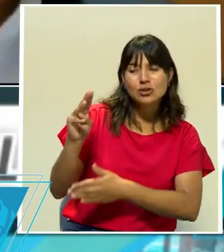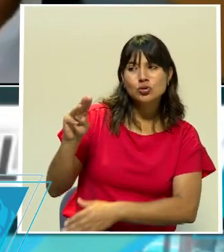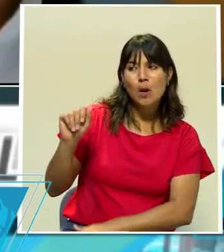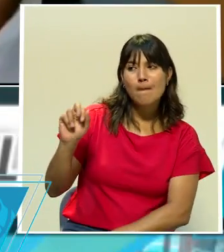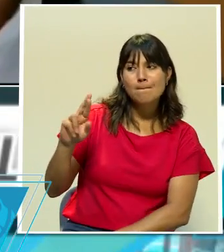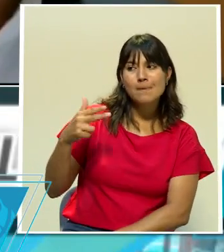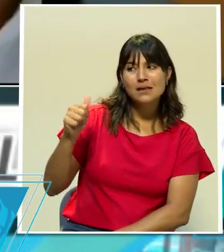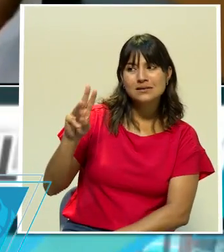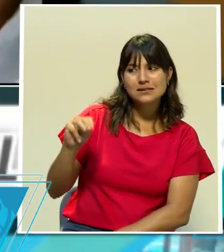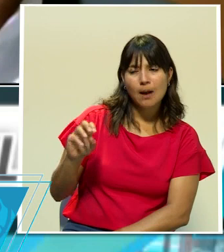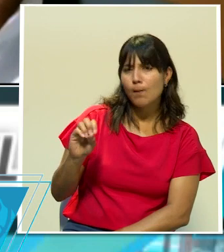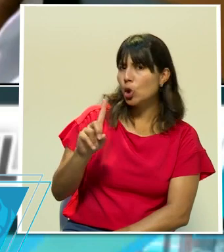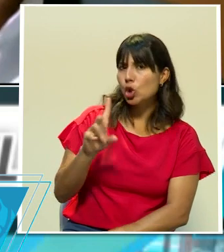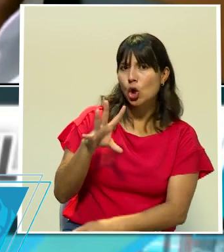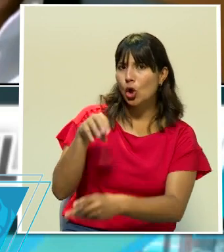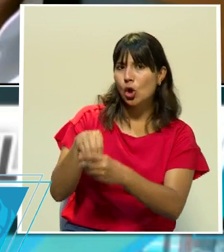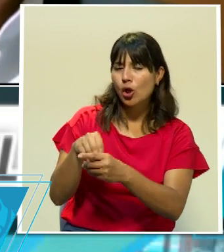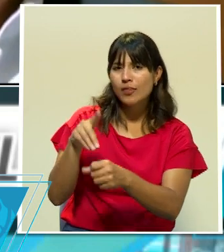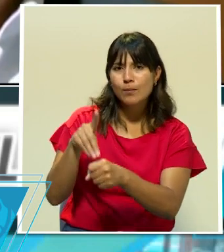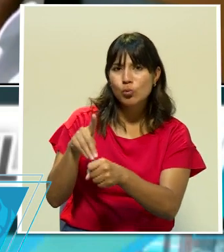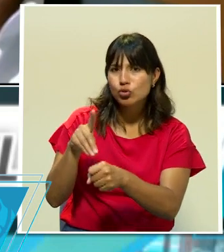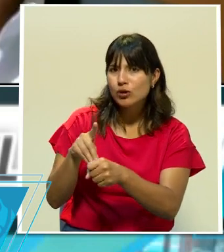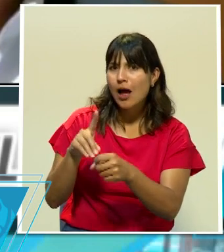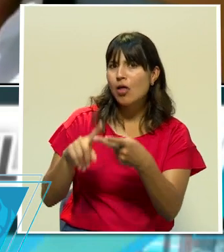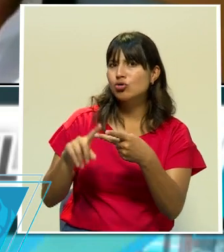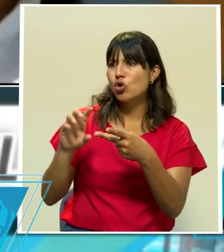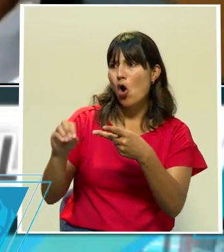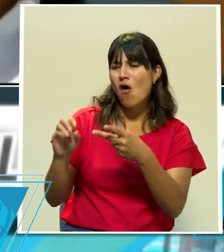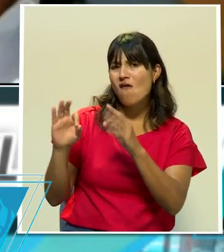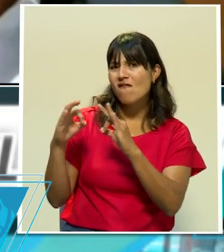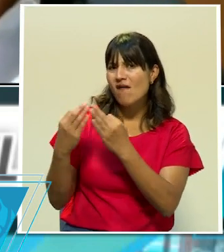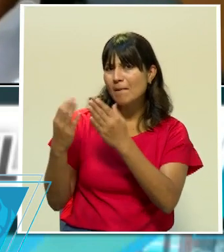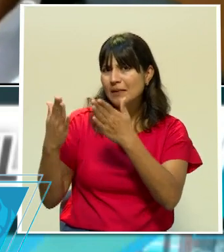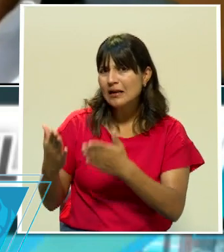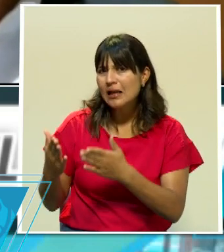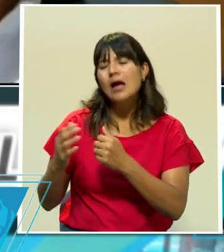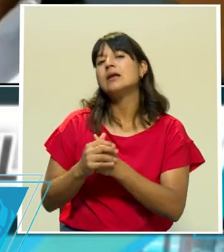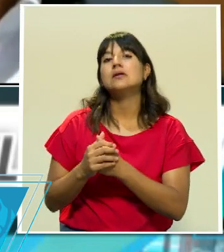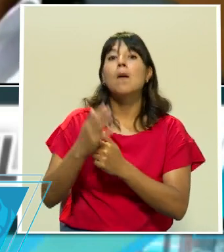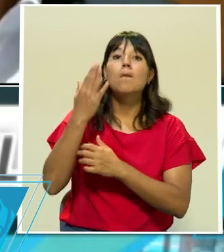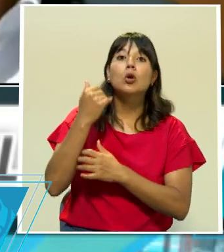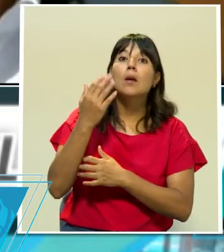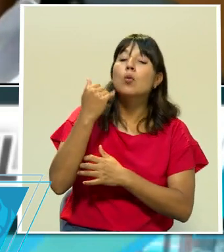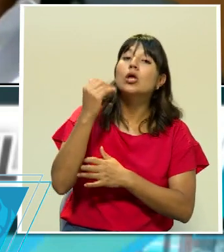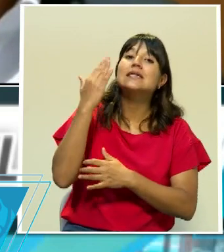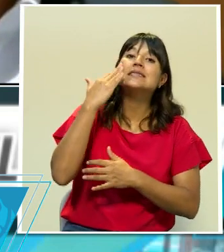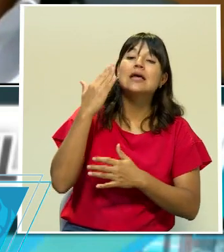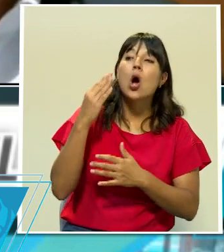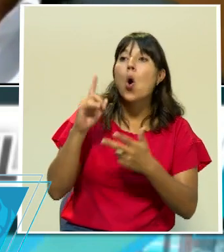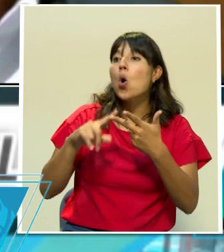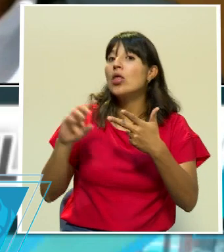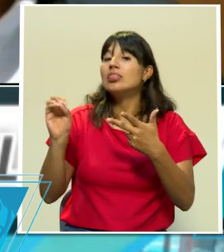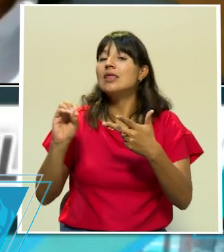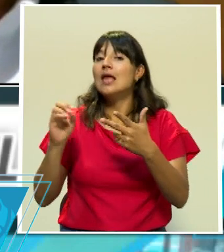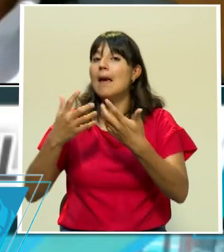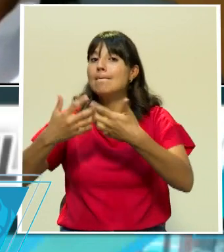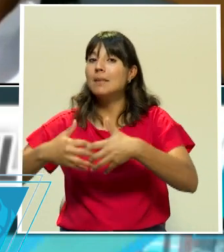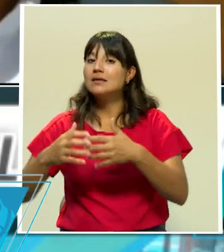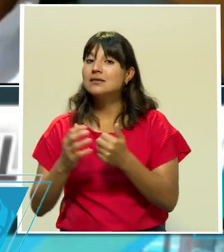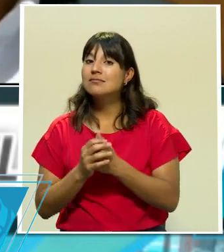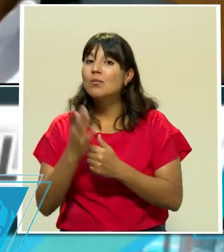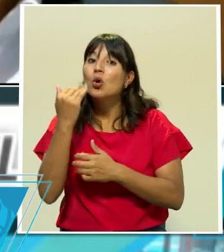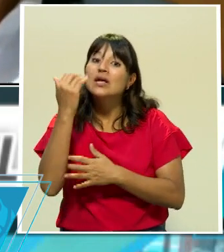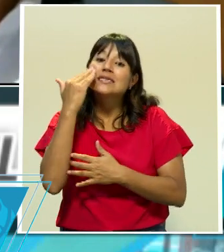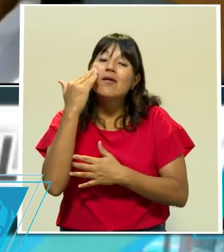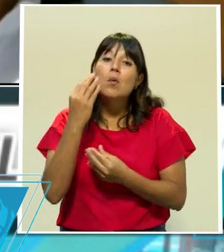hasta por grado de consanguinidad y afinidad, porque sabemos que muchos diputados tienen los vehículos a nombre de una sociedad anónima, o la esposa o el